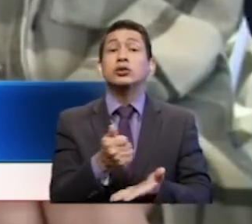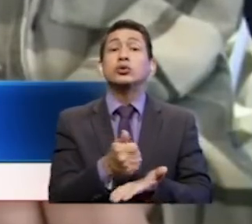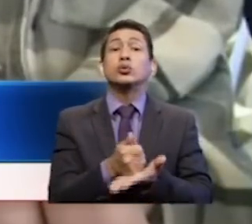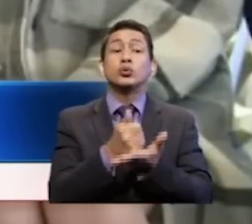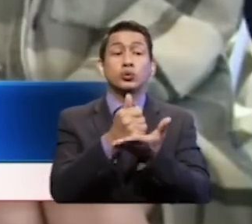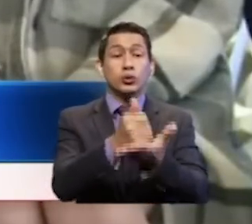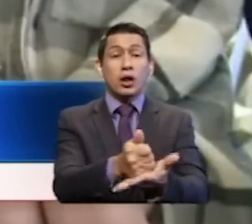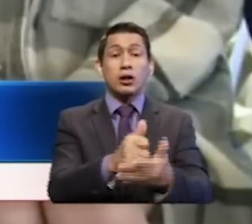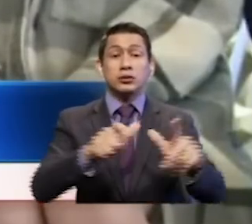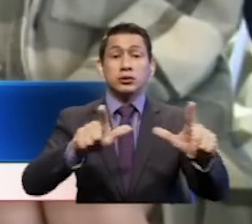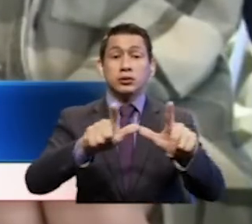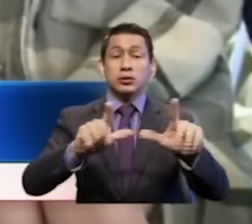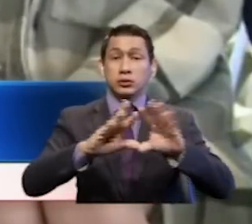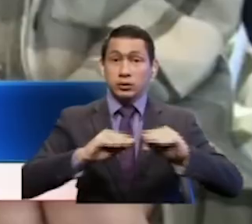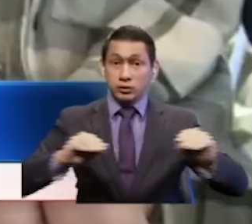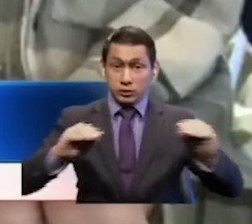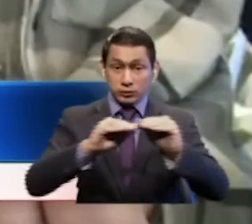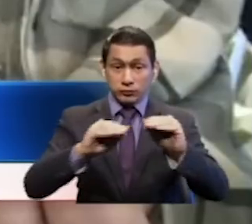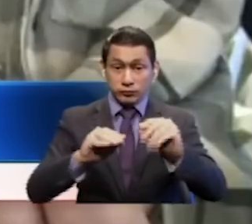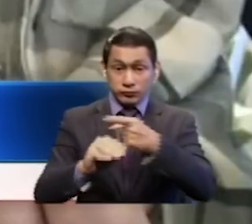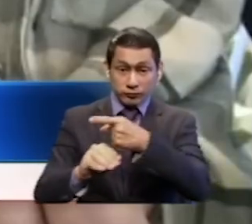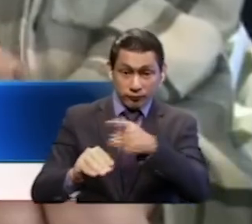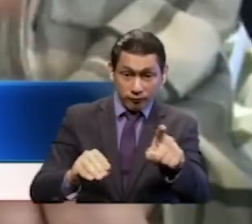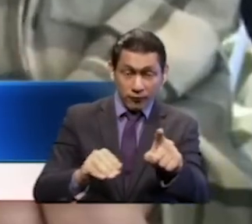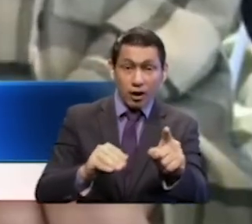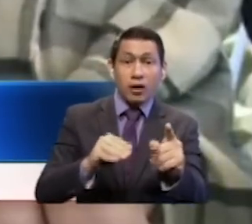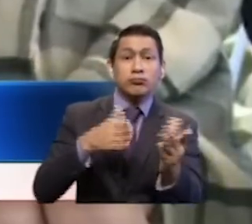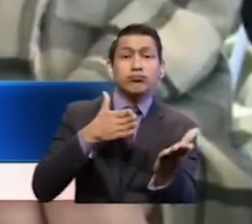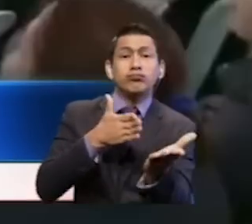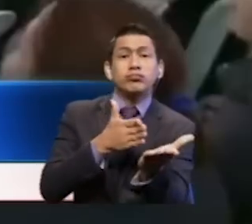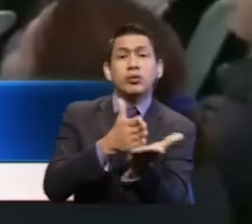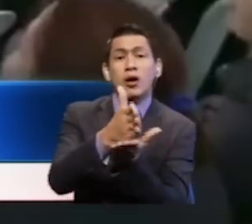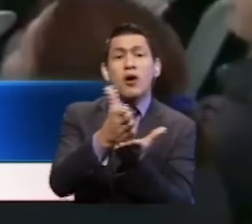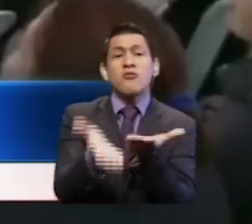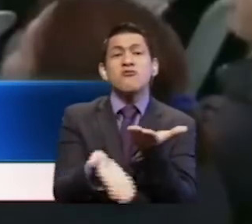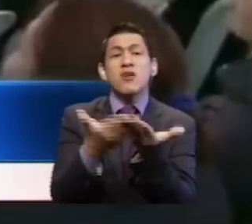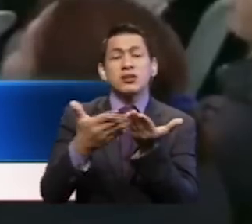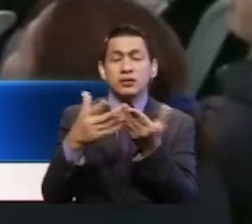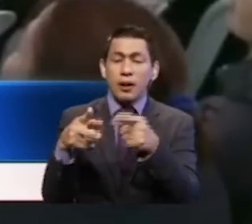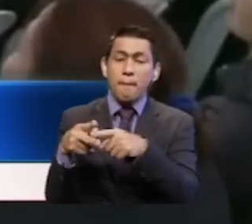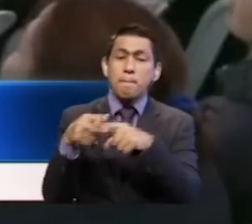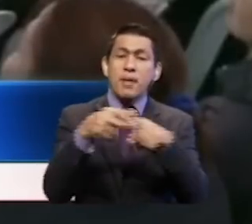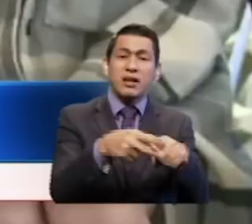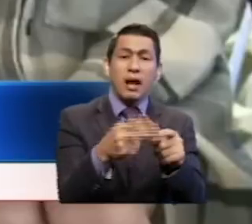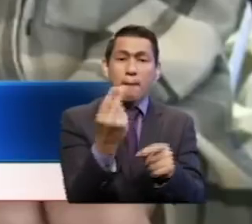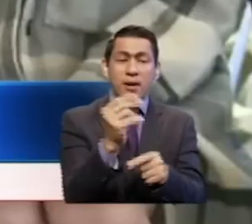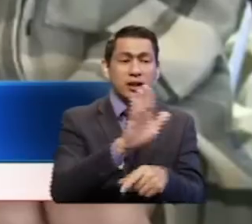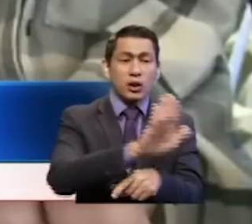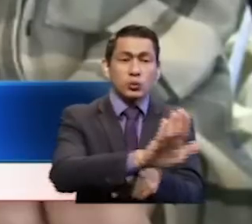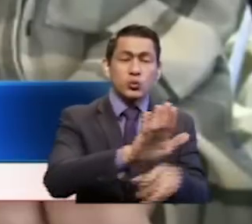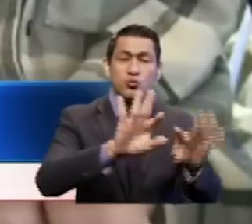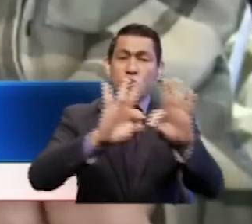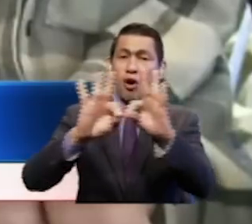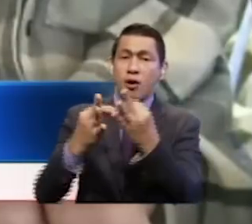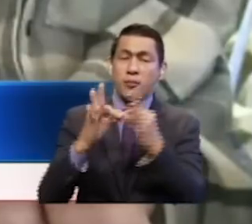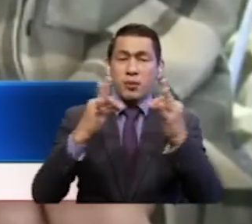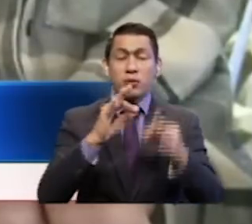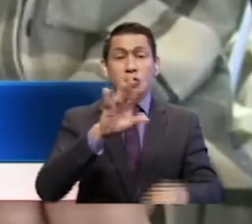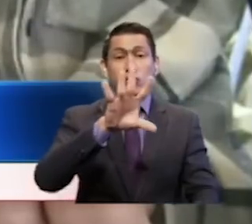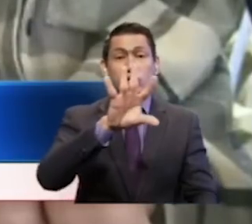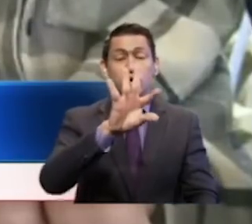permiten acceder más fácilmente a un préstamo. Ya son